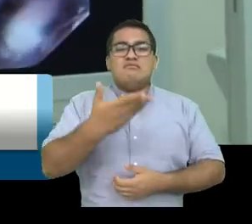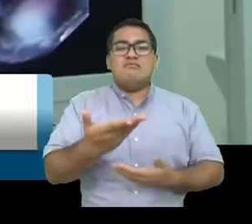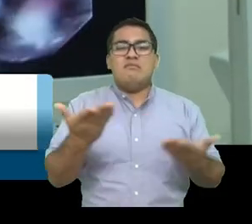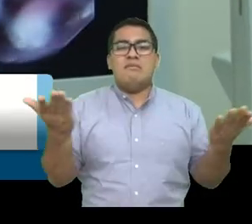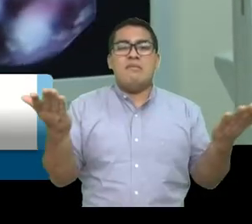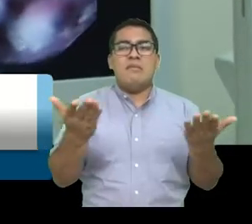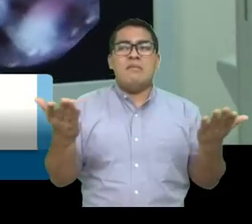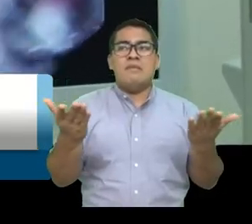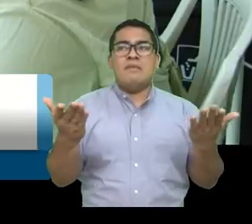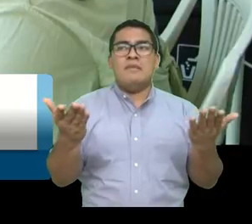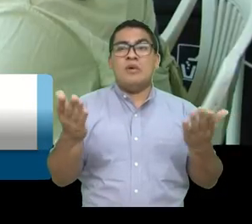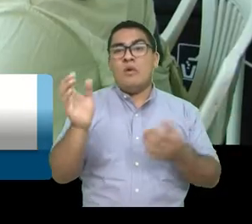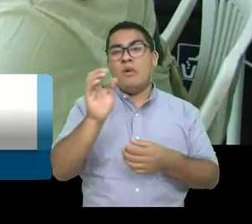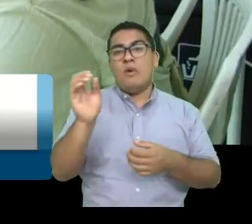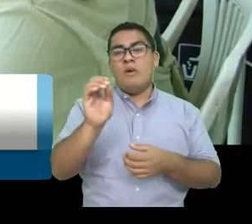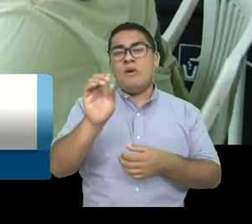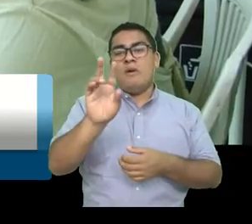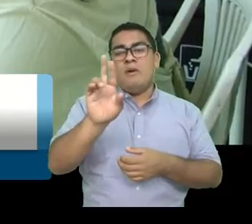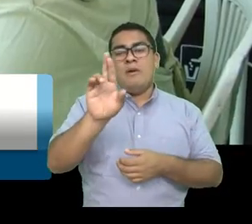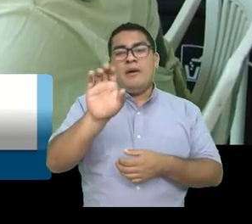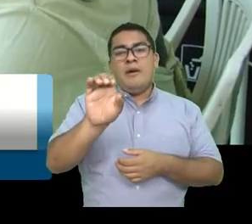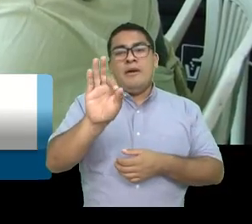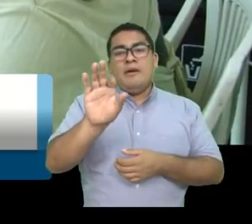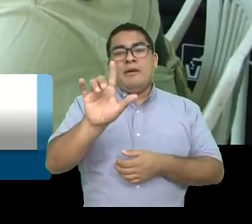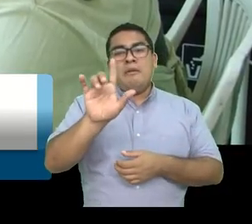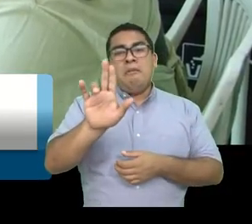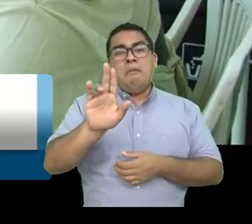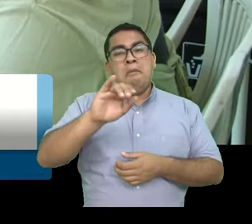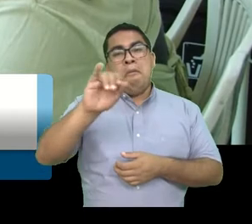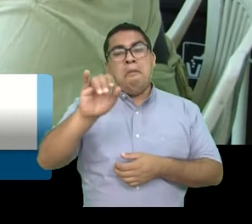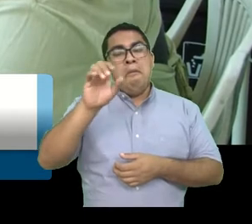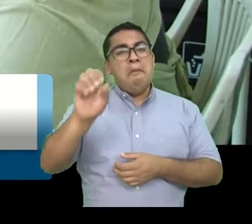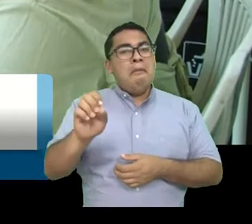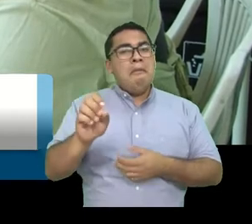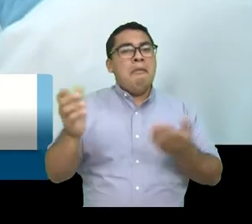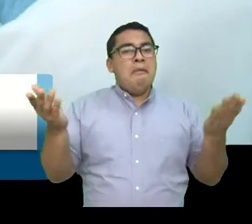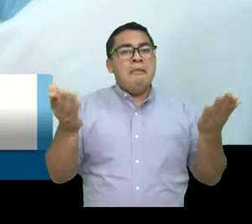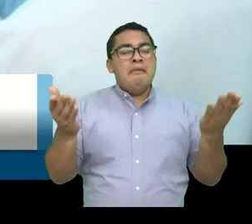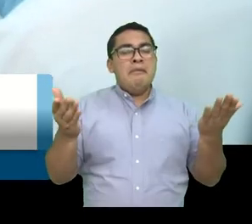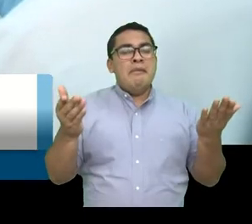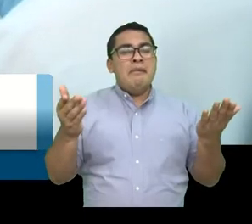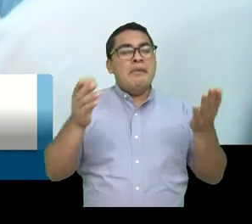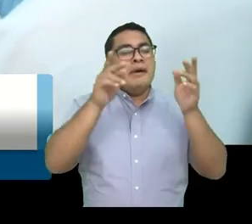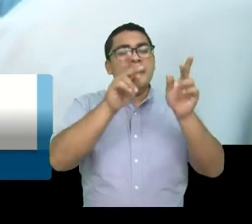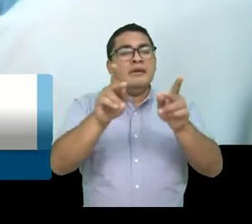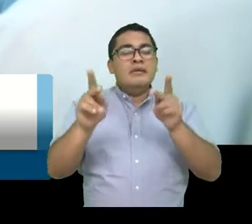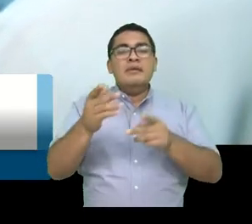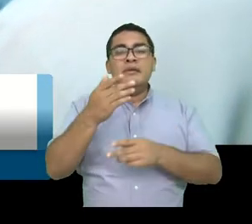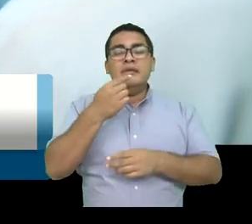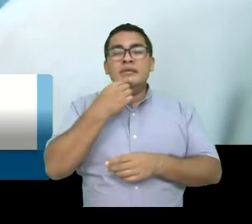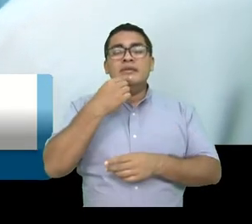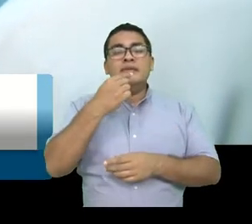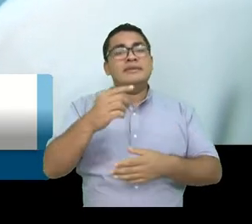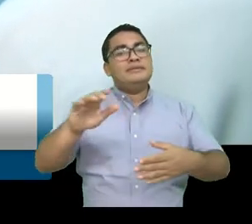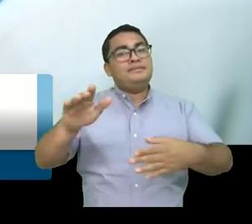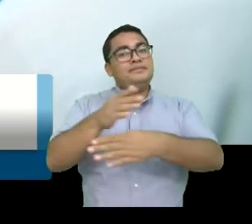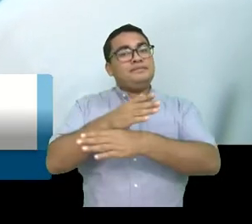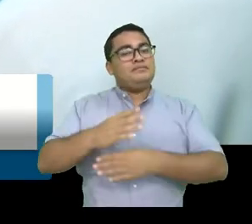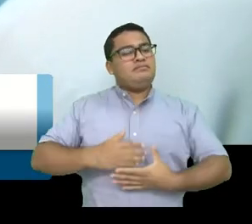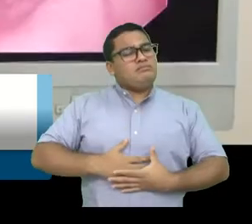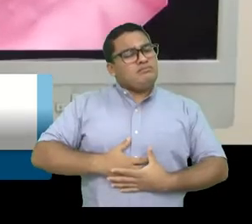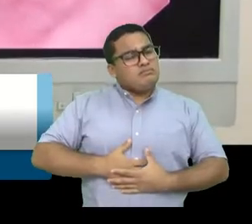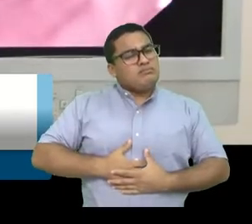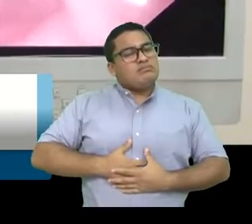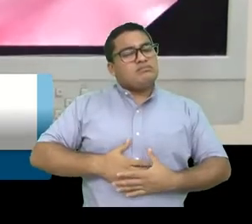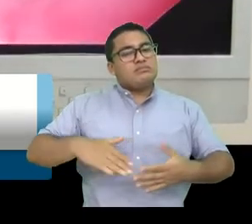se le regresa con reflujo, lo exactamente. Puede estar una gastritis con un reflujo que hace que el paciente tenga toda esa acidez y toda